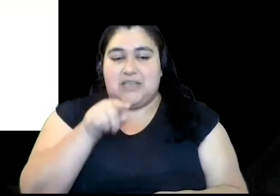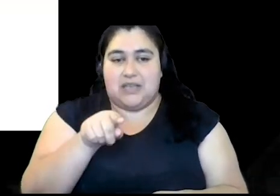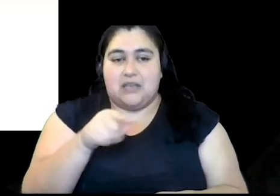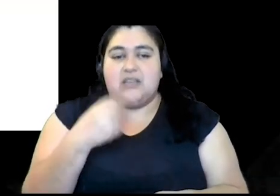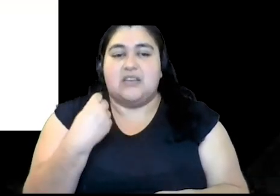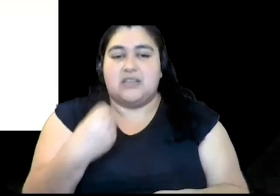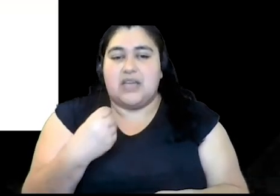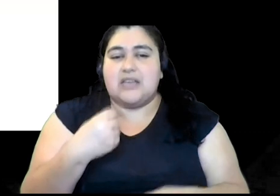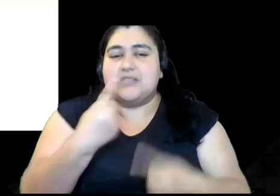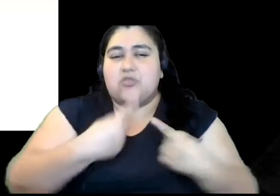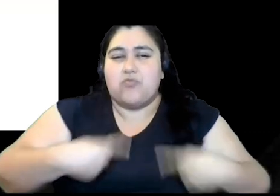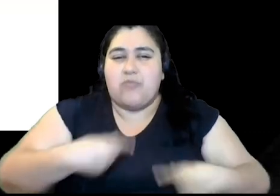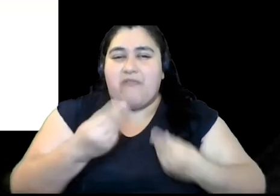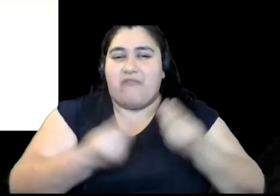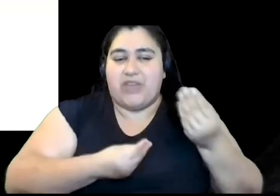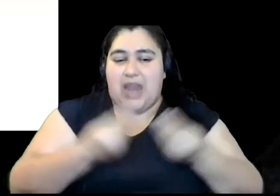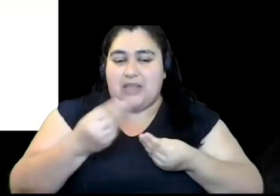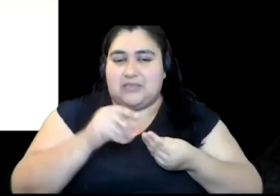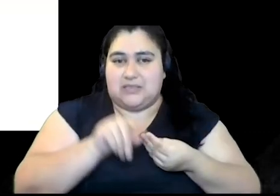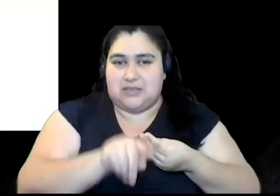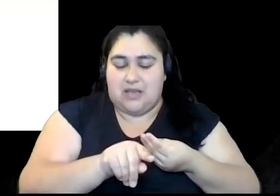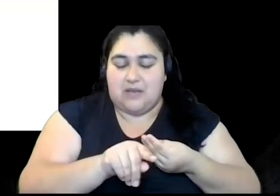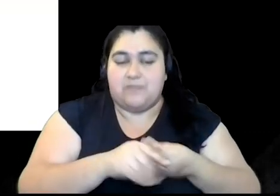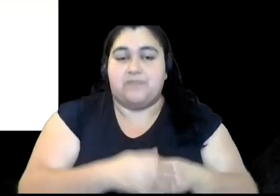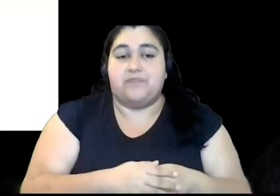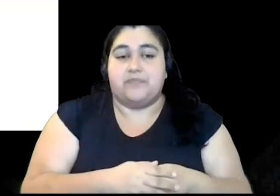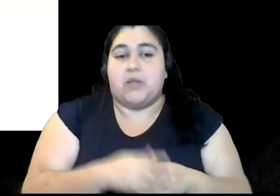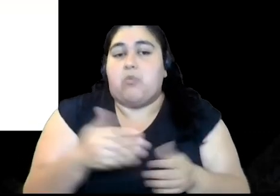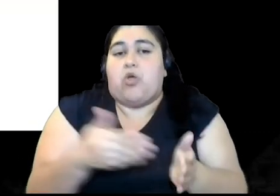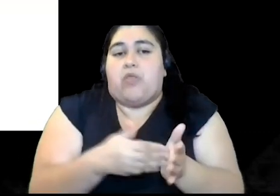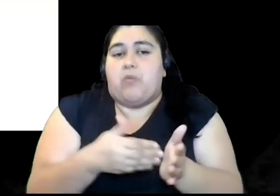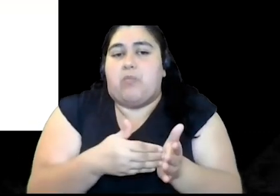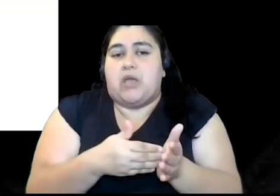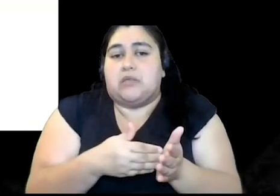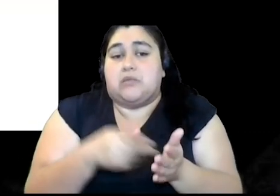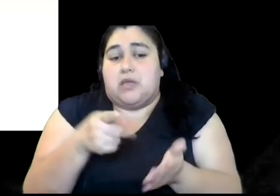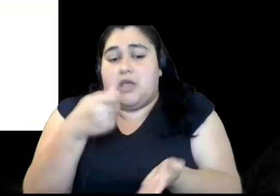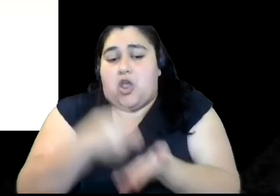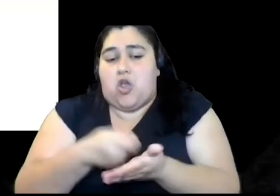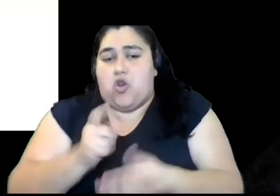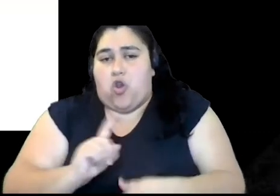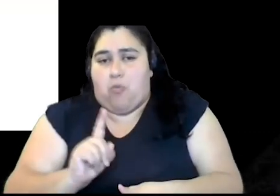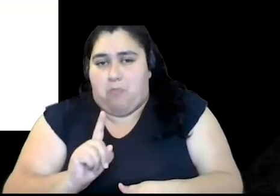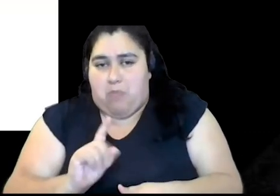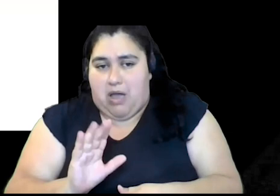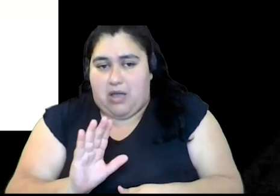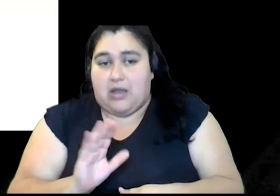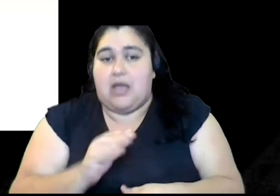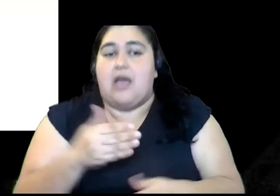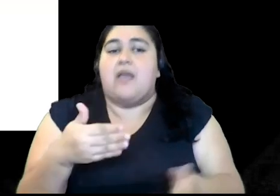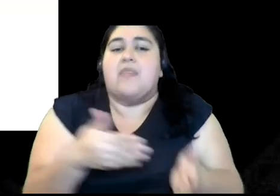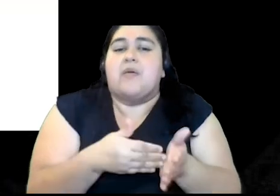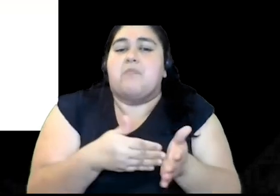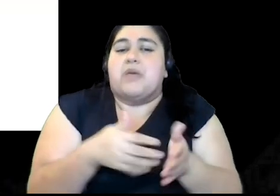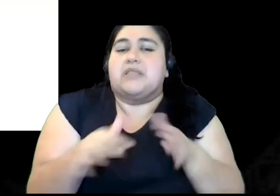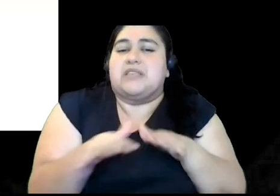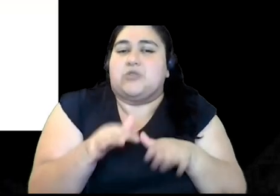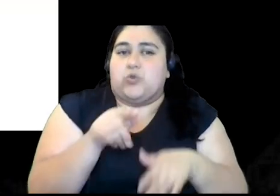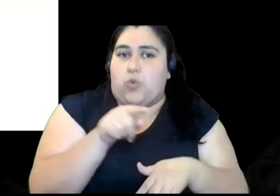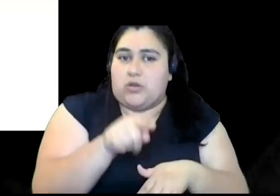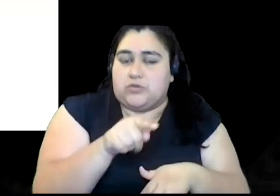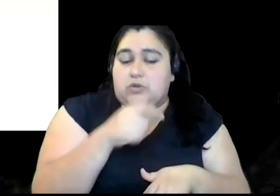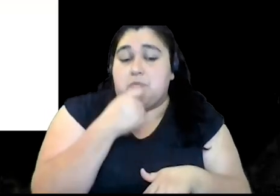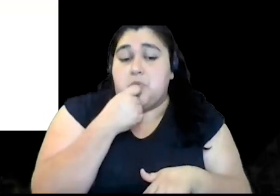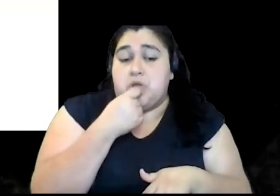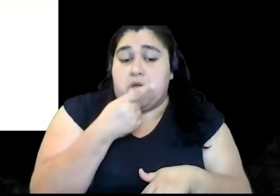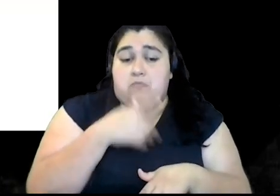de colocaciones financieras, pero ¿cuándo está exento? Cuando la colocación financiera se hace